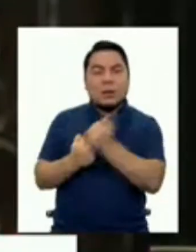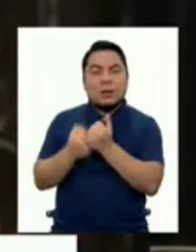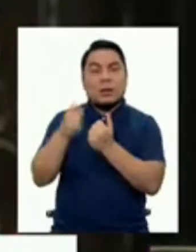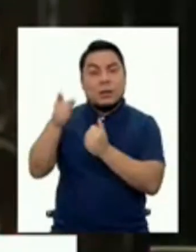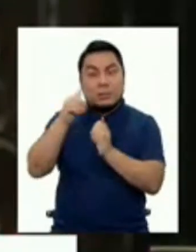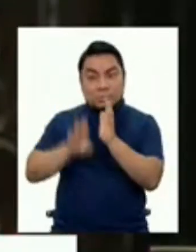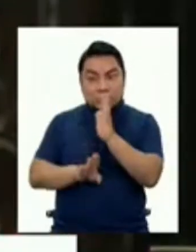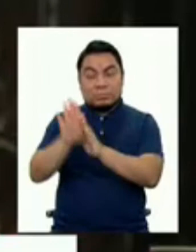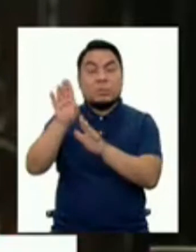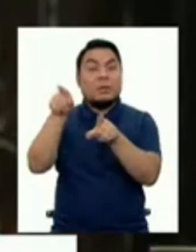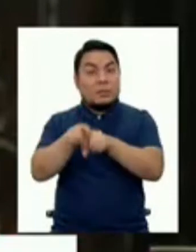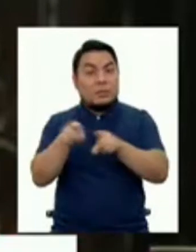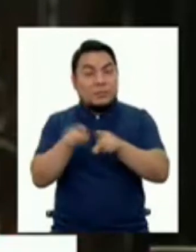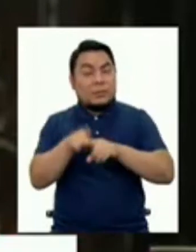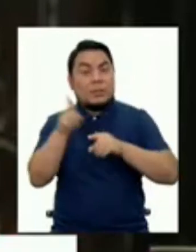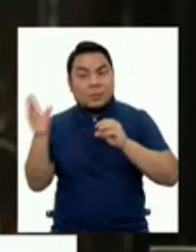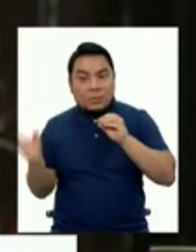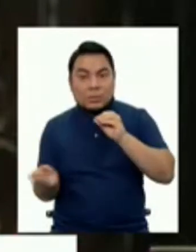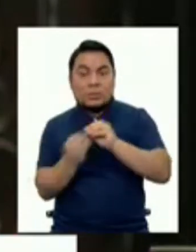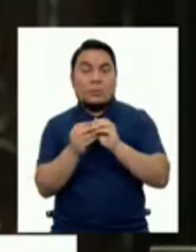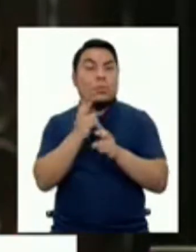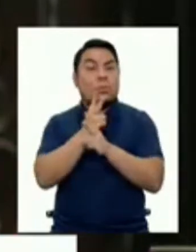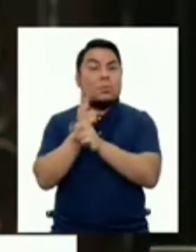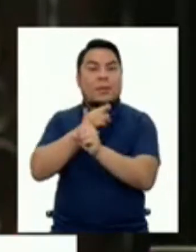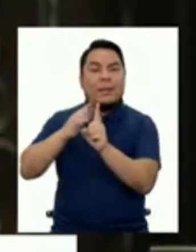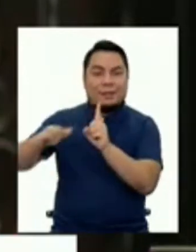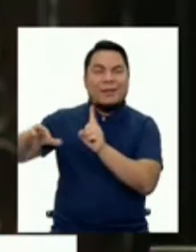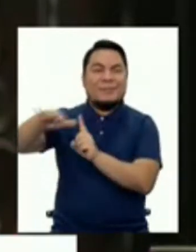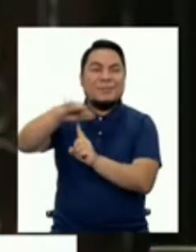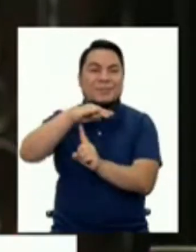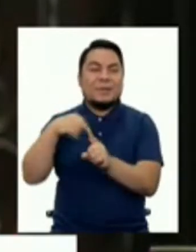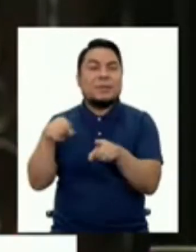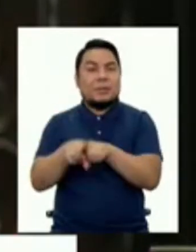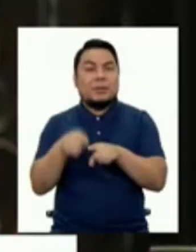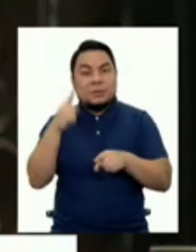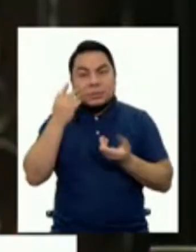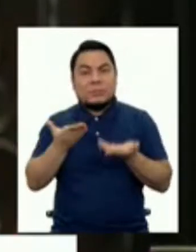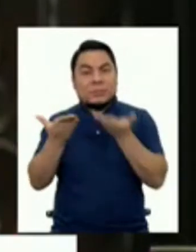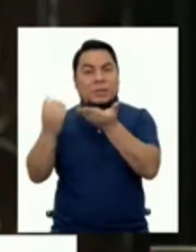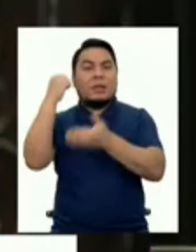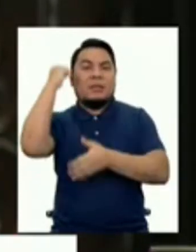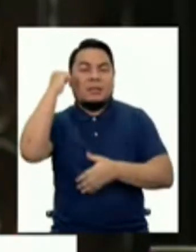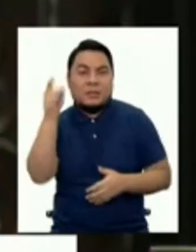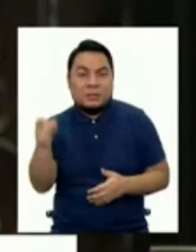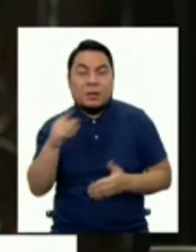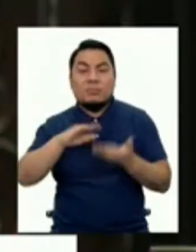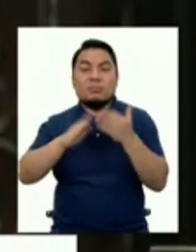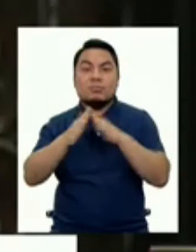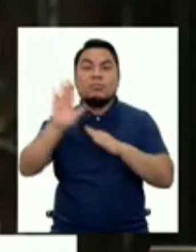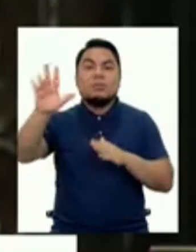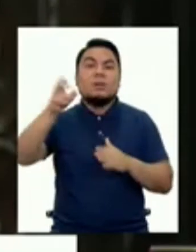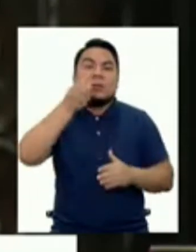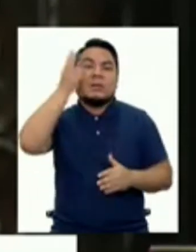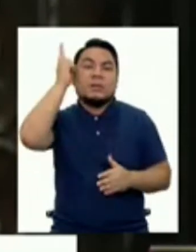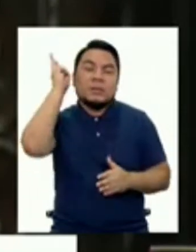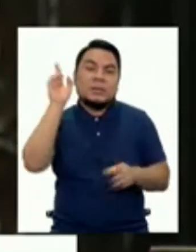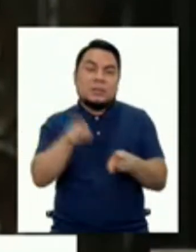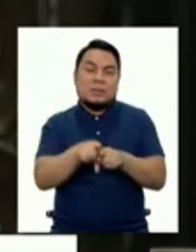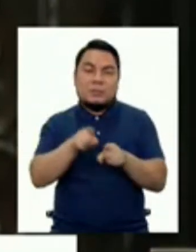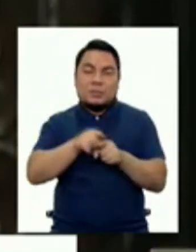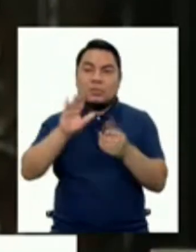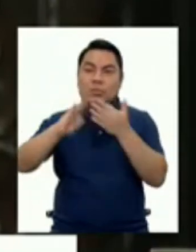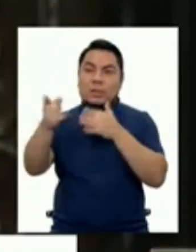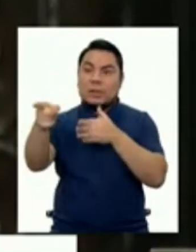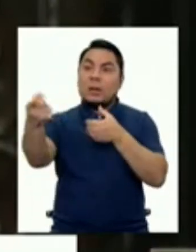la reactivación también incorpore la dimensión ambiental y sobre todo garantice el derecho de los pueblos indígenas y de la sociedad en los